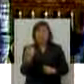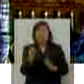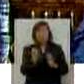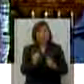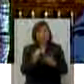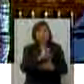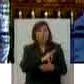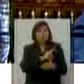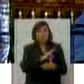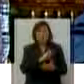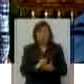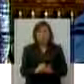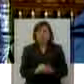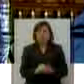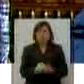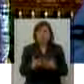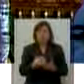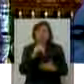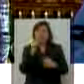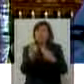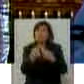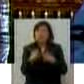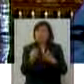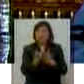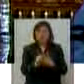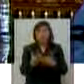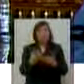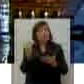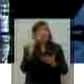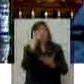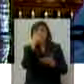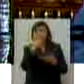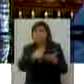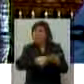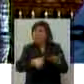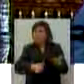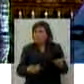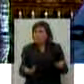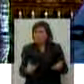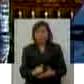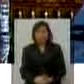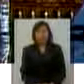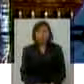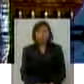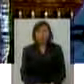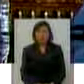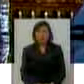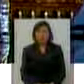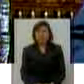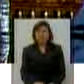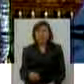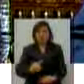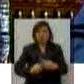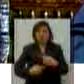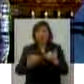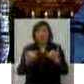Rango universitario a la escuela nacional de música y a la escuela de Bellas Artes es que venga